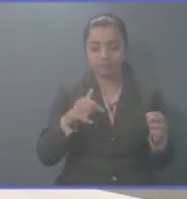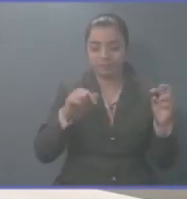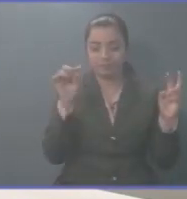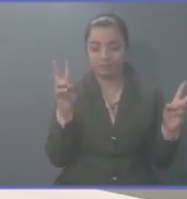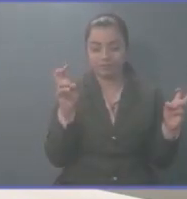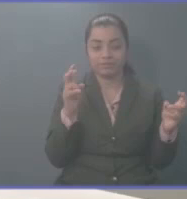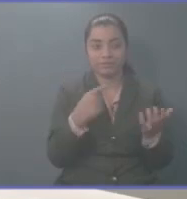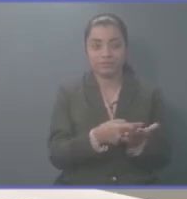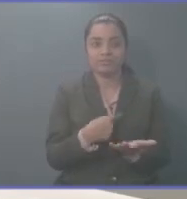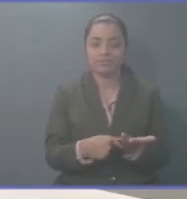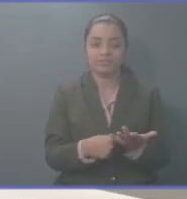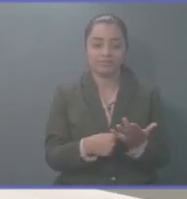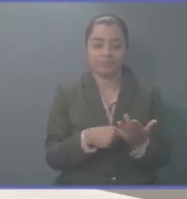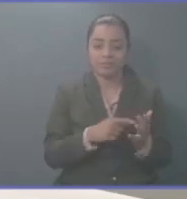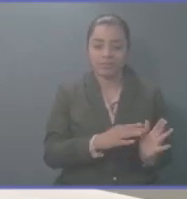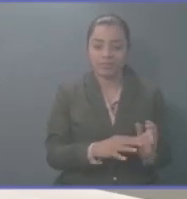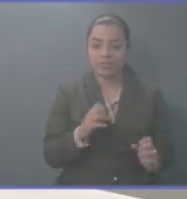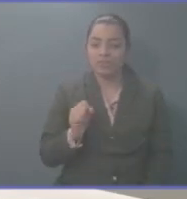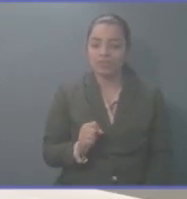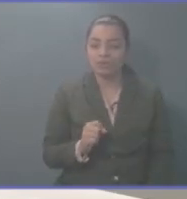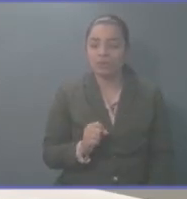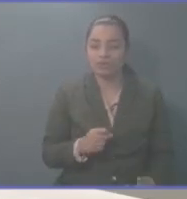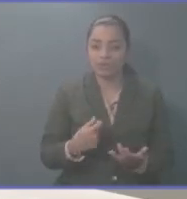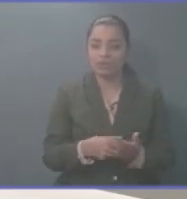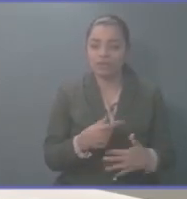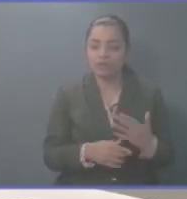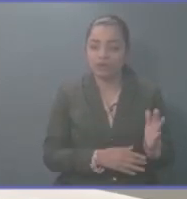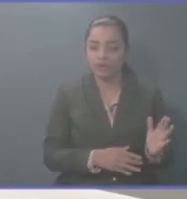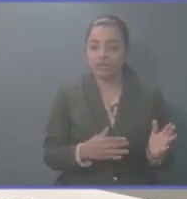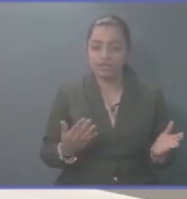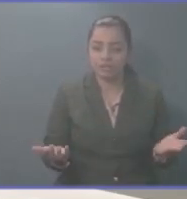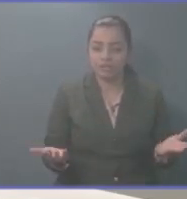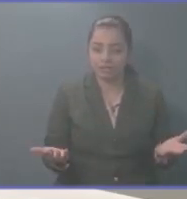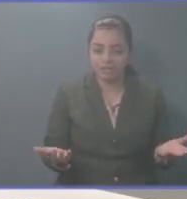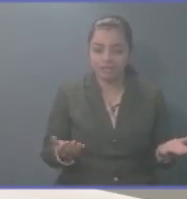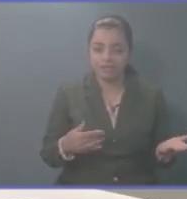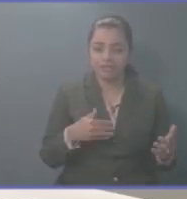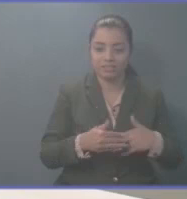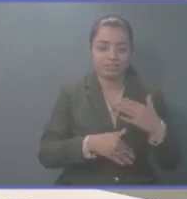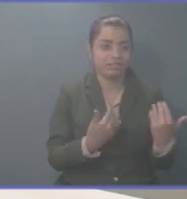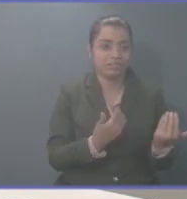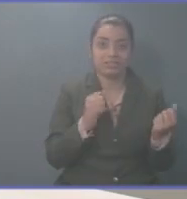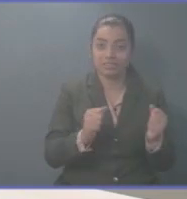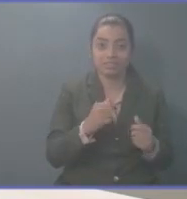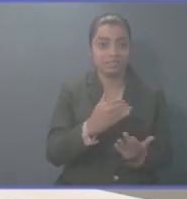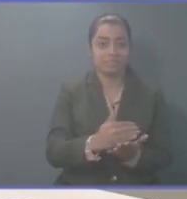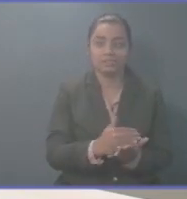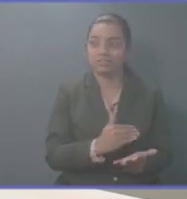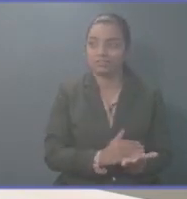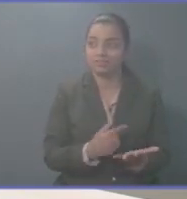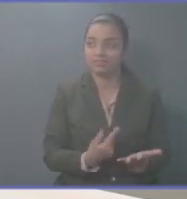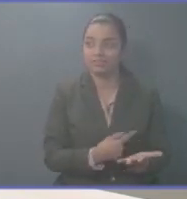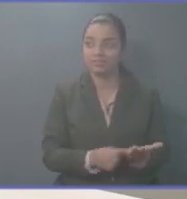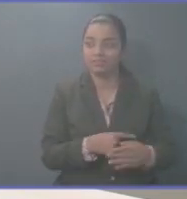ingresó y está donde está por un partido político, usted es un político. Entonces yo creo que ese tipo de señales o de mensajes